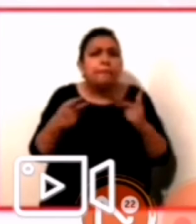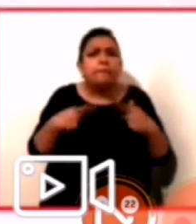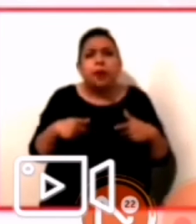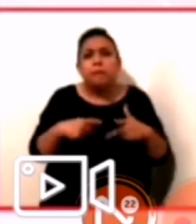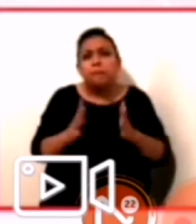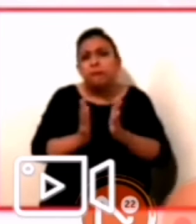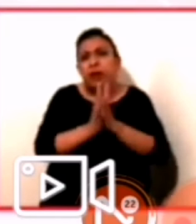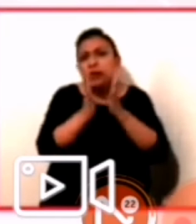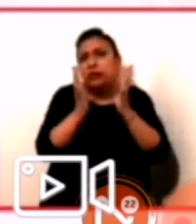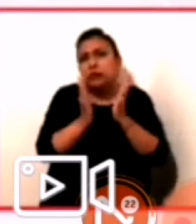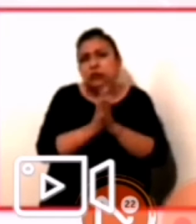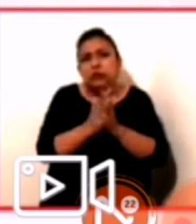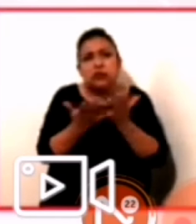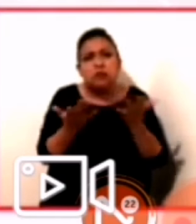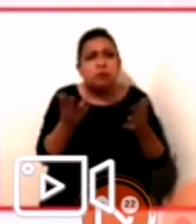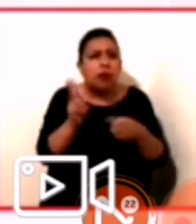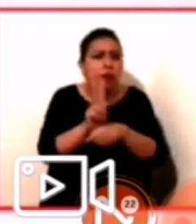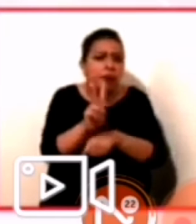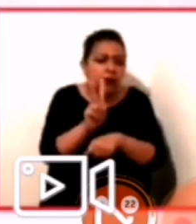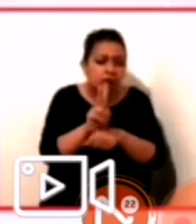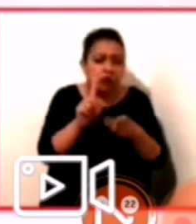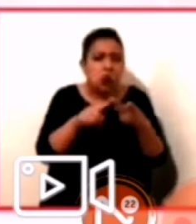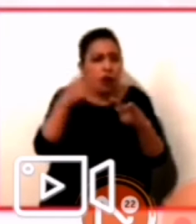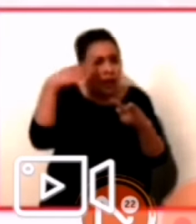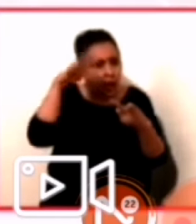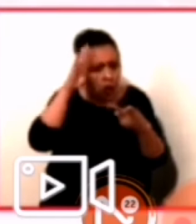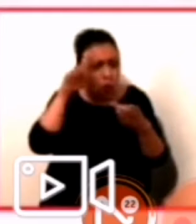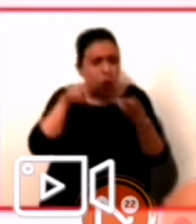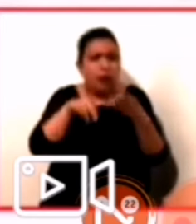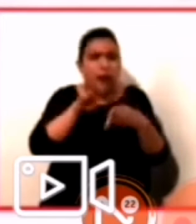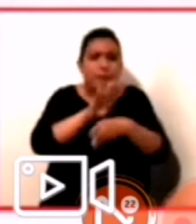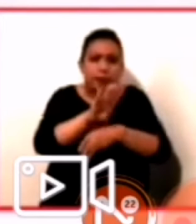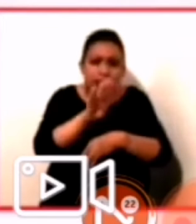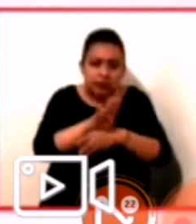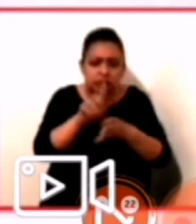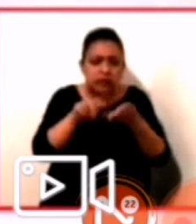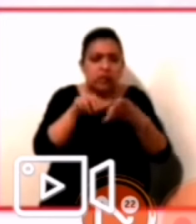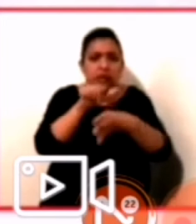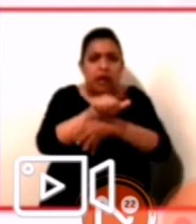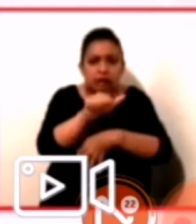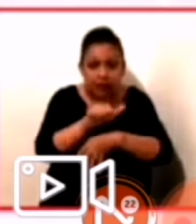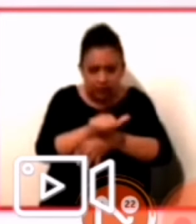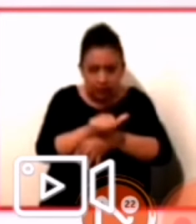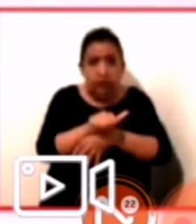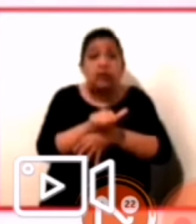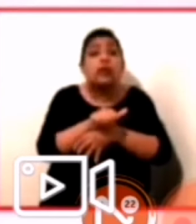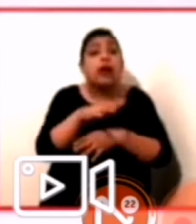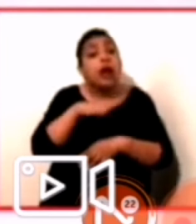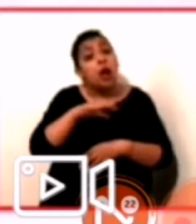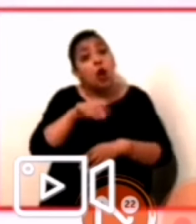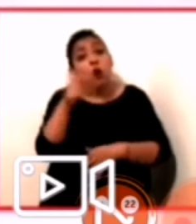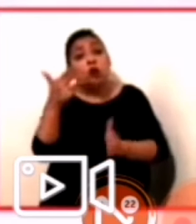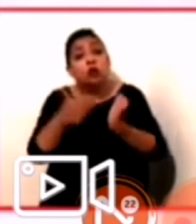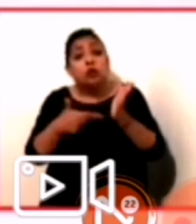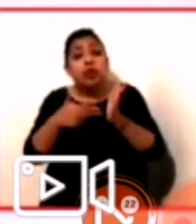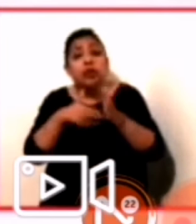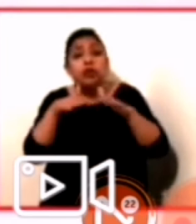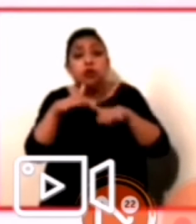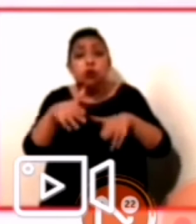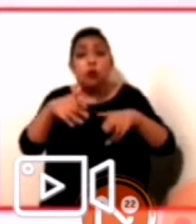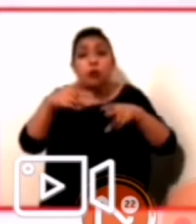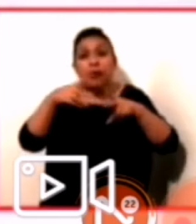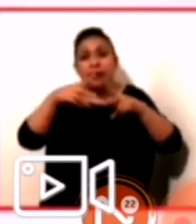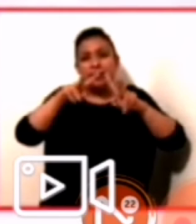participantes de Venezuela, de Cuba, de Brasil, de Argentina. Hay un taller sobre